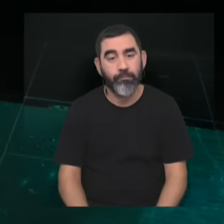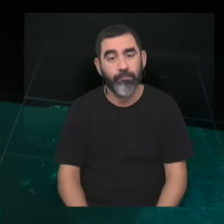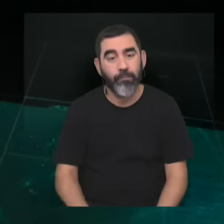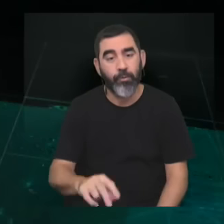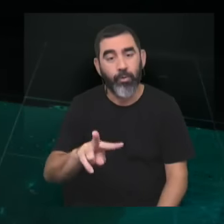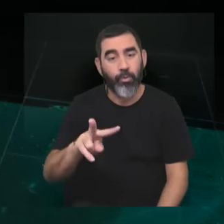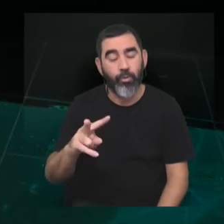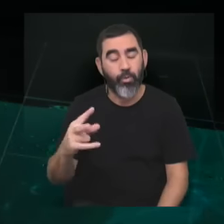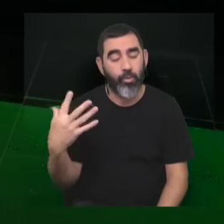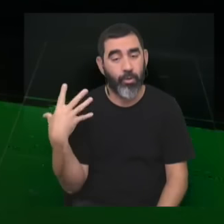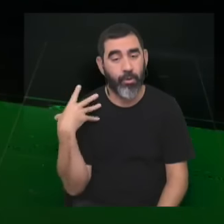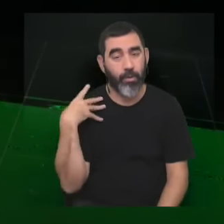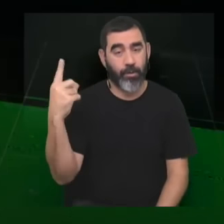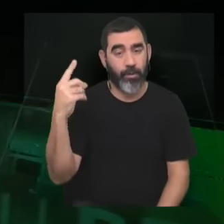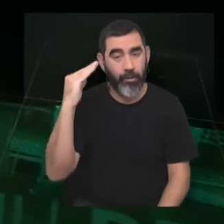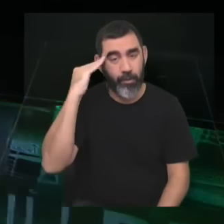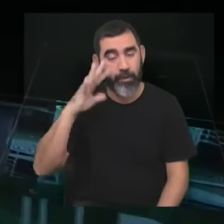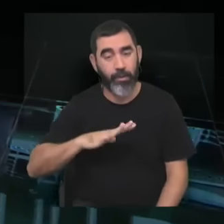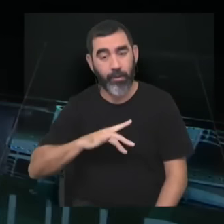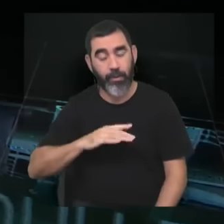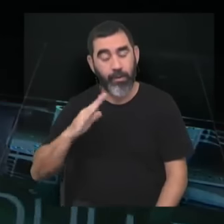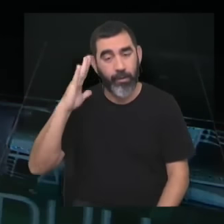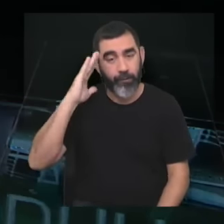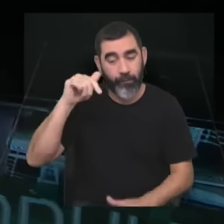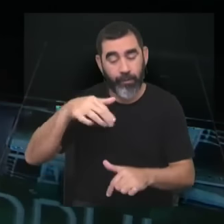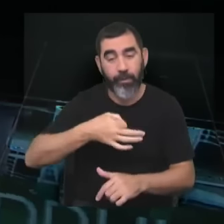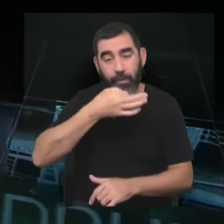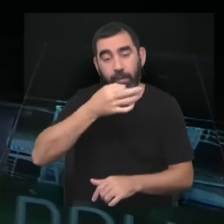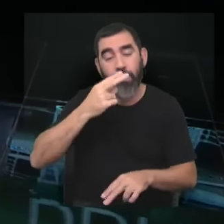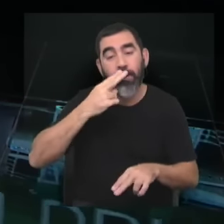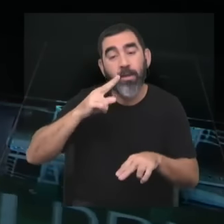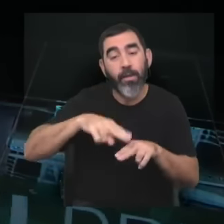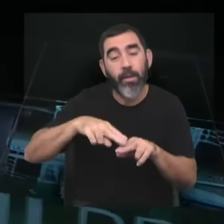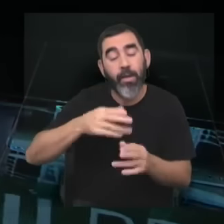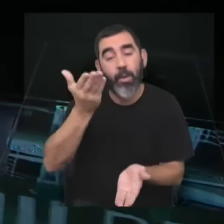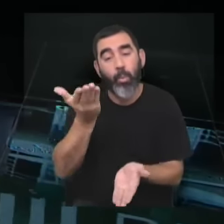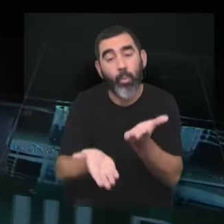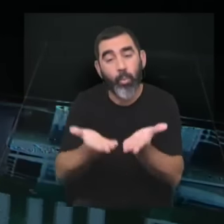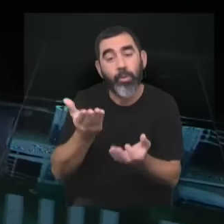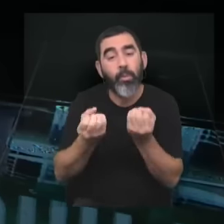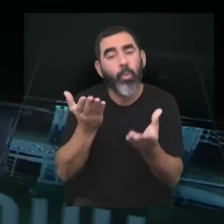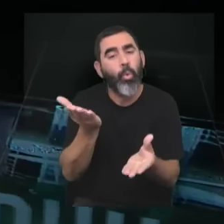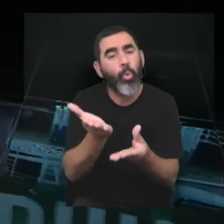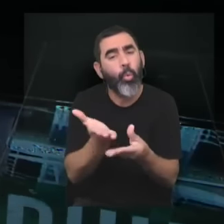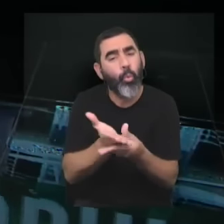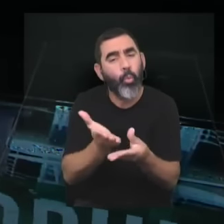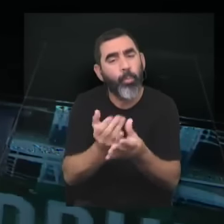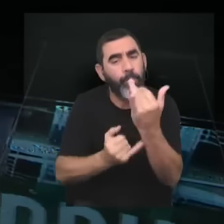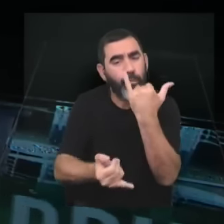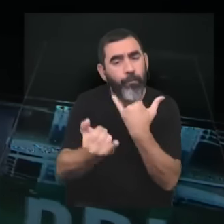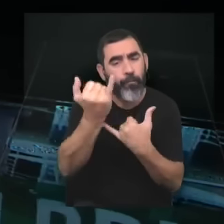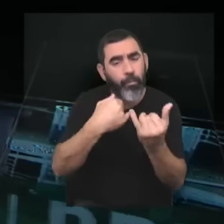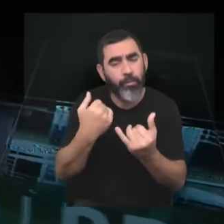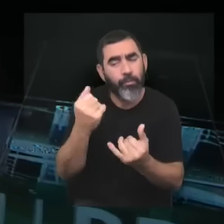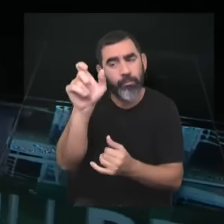comandantes retirados del ejército van a declarar Este martes ante la justicia penal por un documento con información sobre el